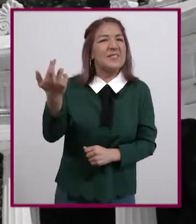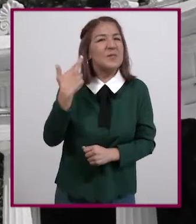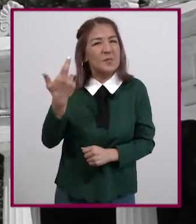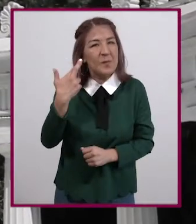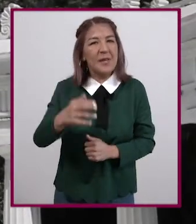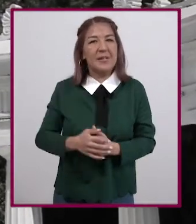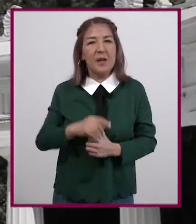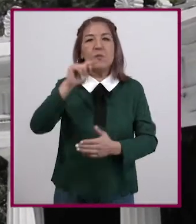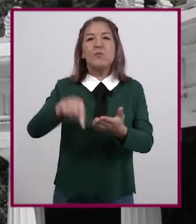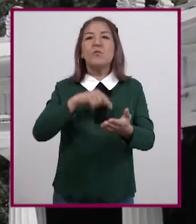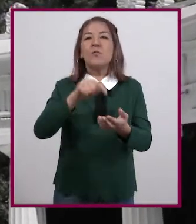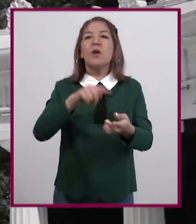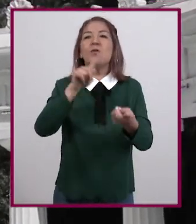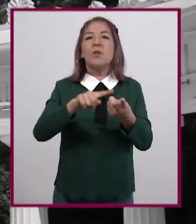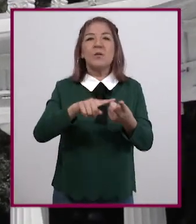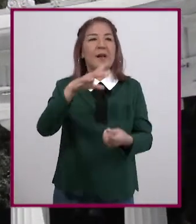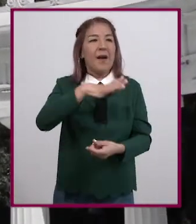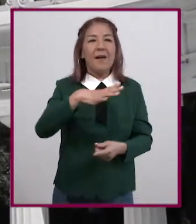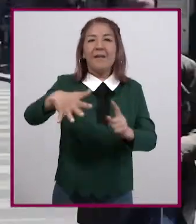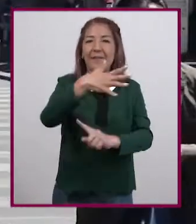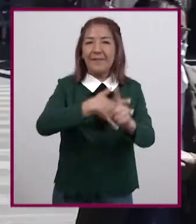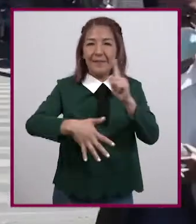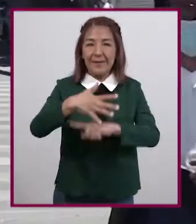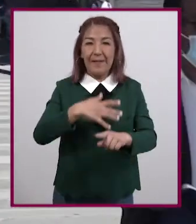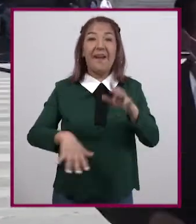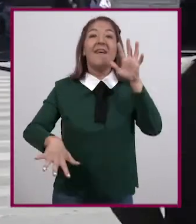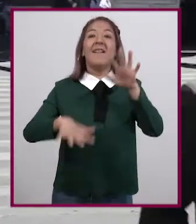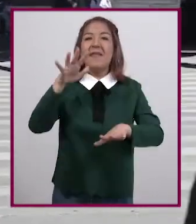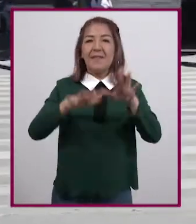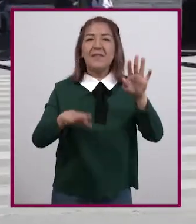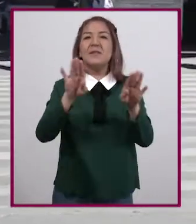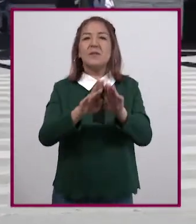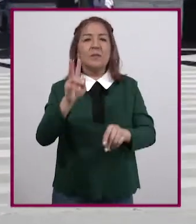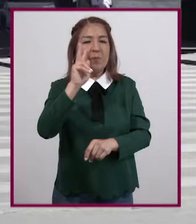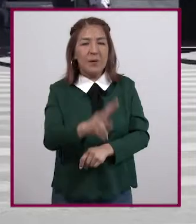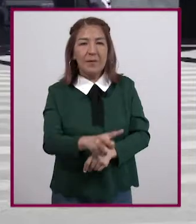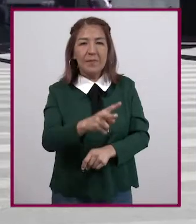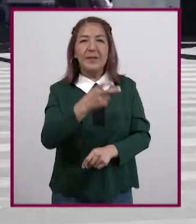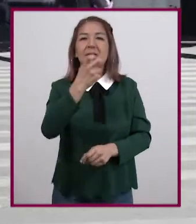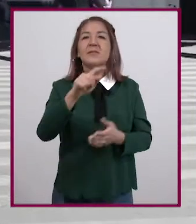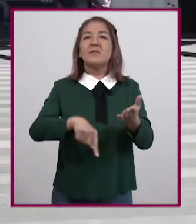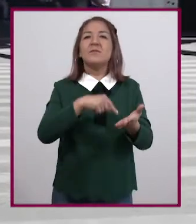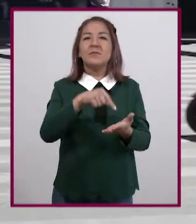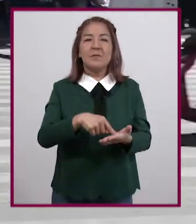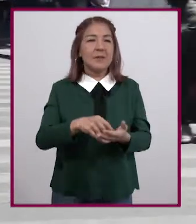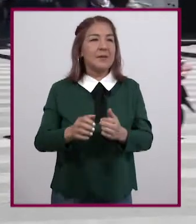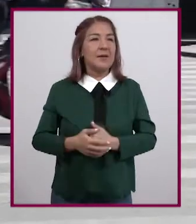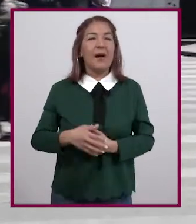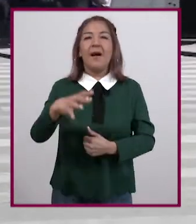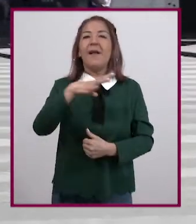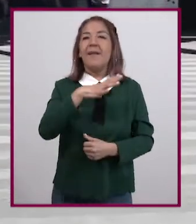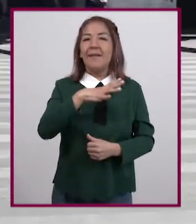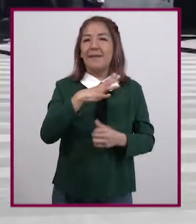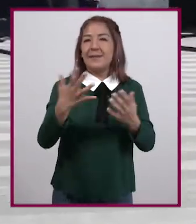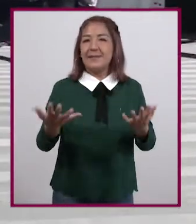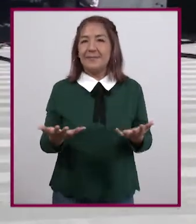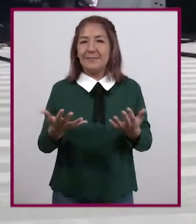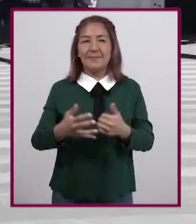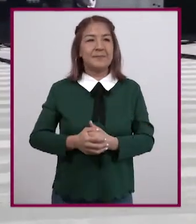suena el espacio en donde nos encontramos. Muchas veces solo